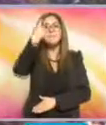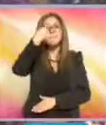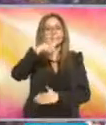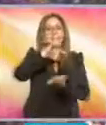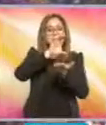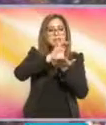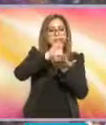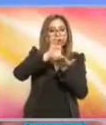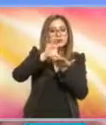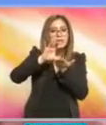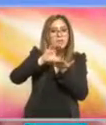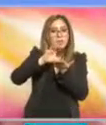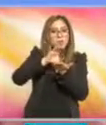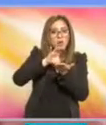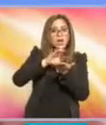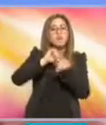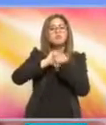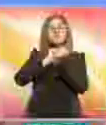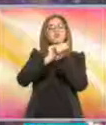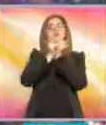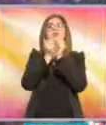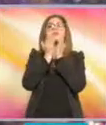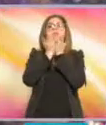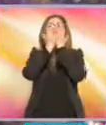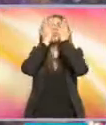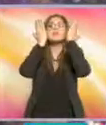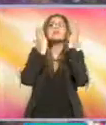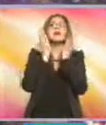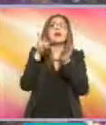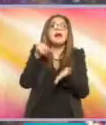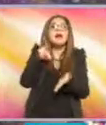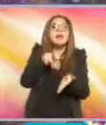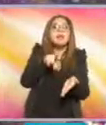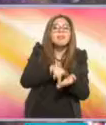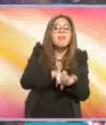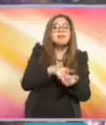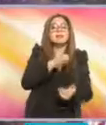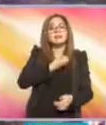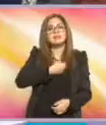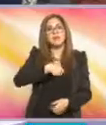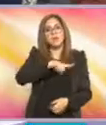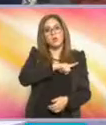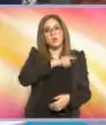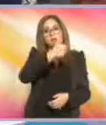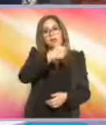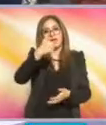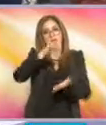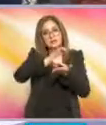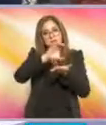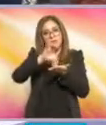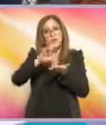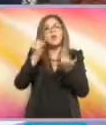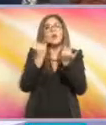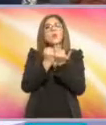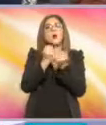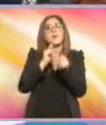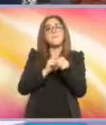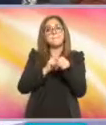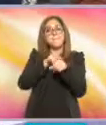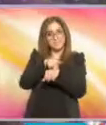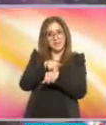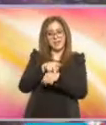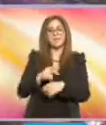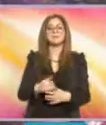vaya generando esto que estamos buscando, que es impulsar desde dentro la salud de nuestras células y de nuestra piel, que eso es súper importante.